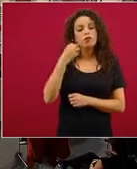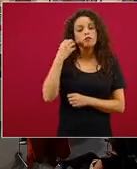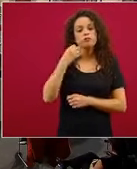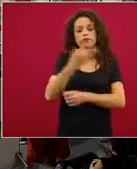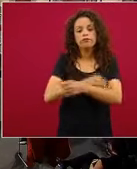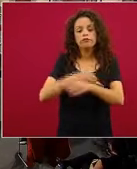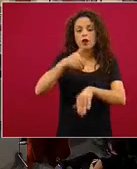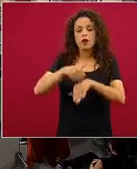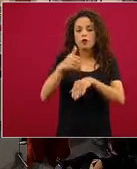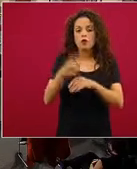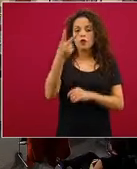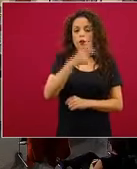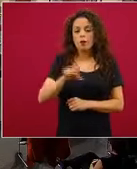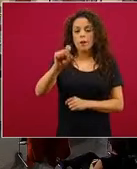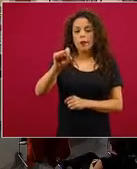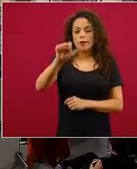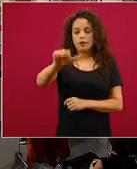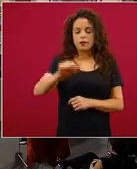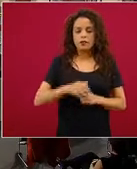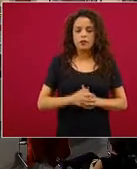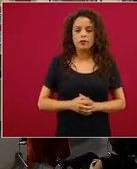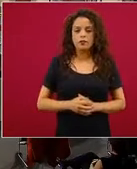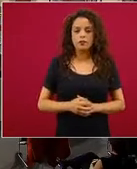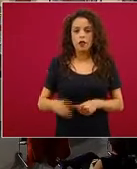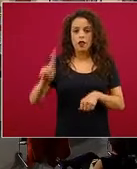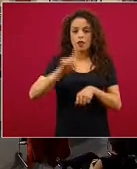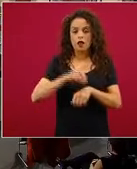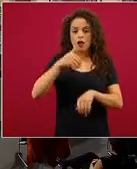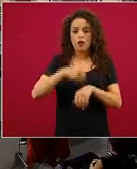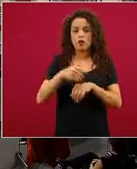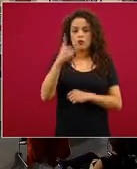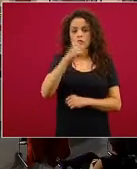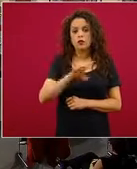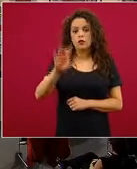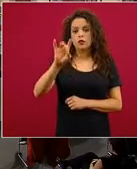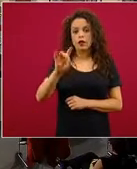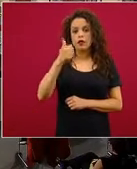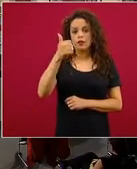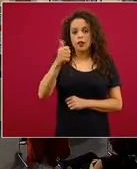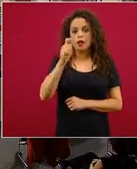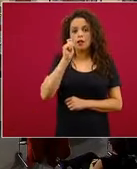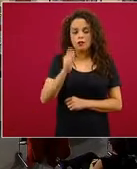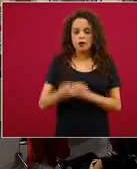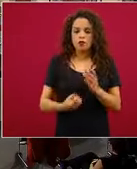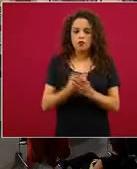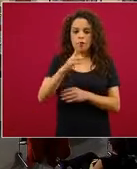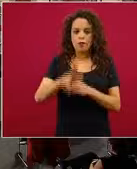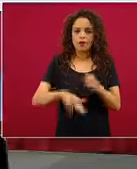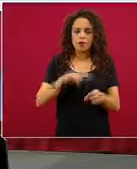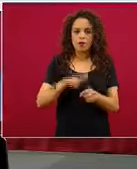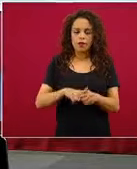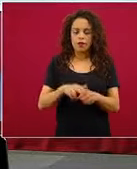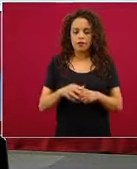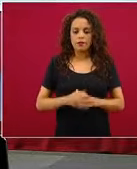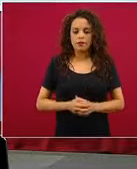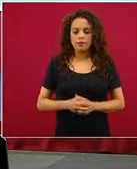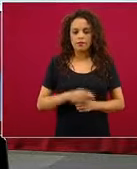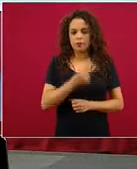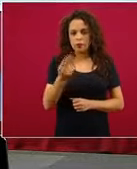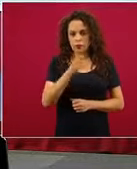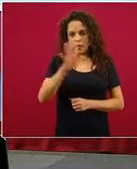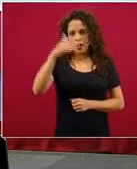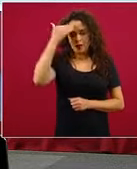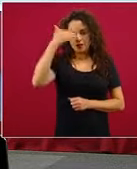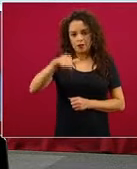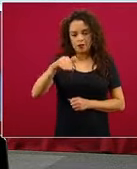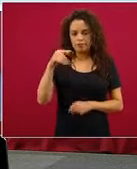número 226 del día número 136 también de la nueva normalidad, como ustedes ya saben,